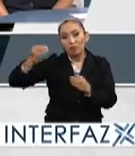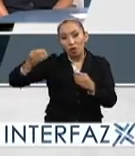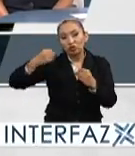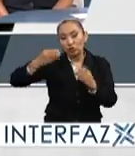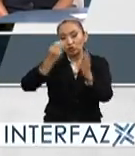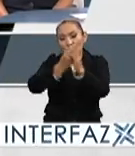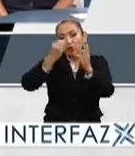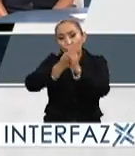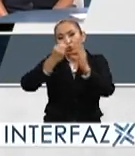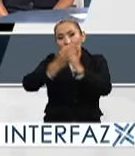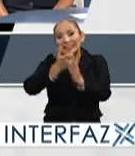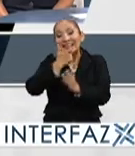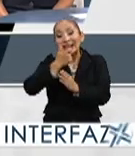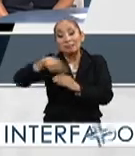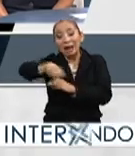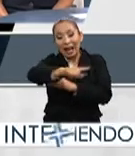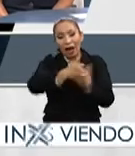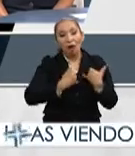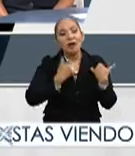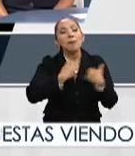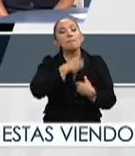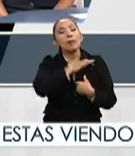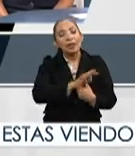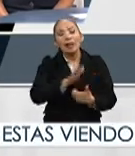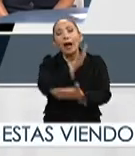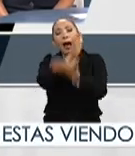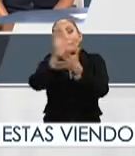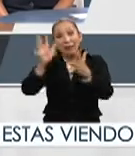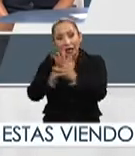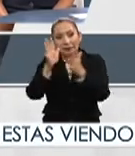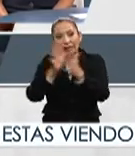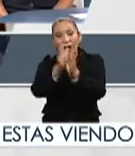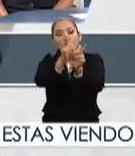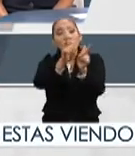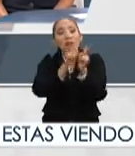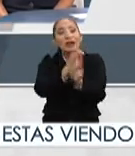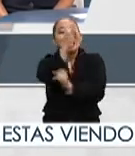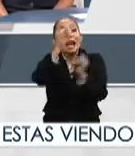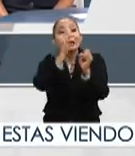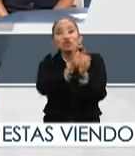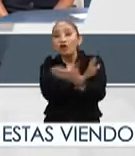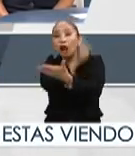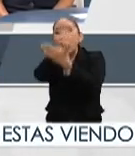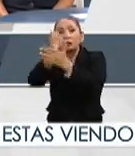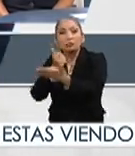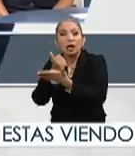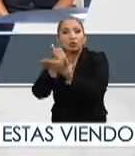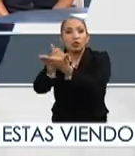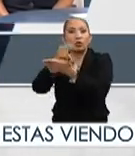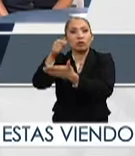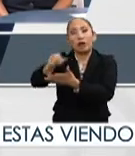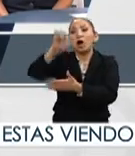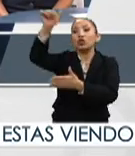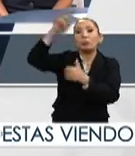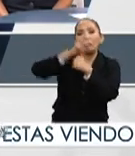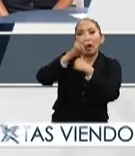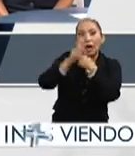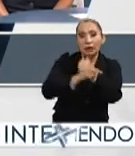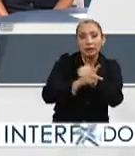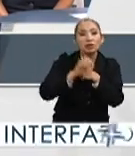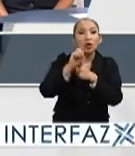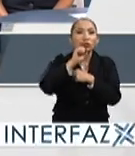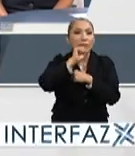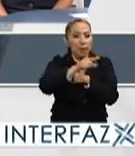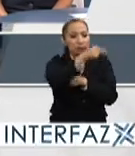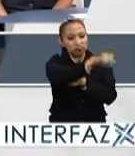bastantes cursos de inglés para que nuestros muchachos puedan participar inclusive en brigadas internacionales cuando van a algún lugar. También